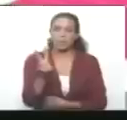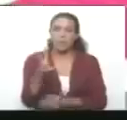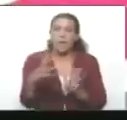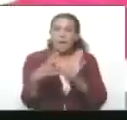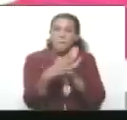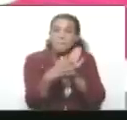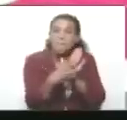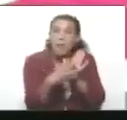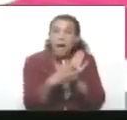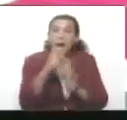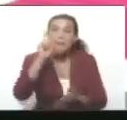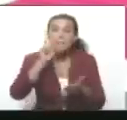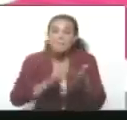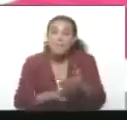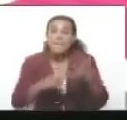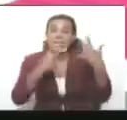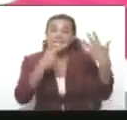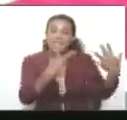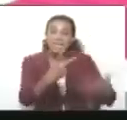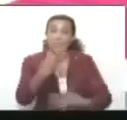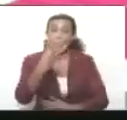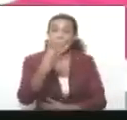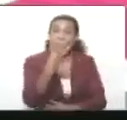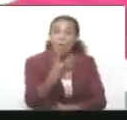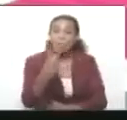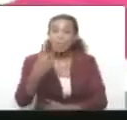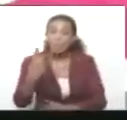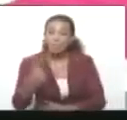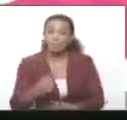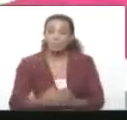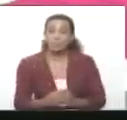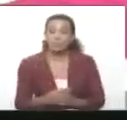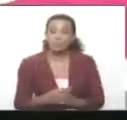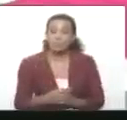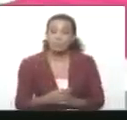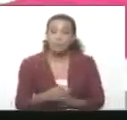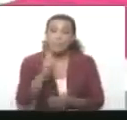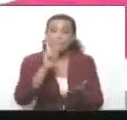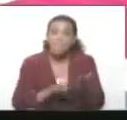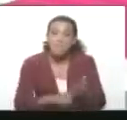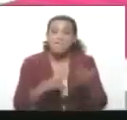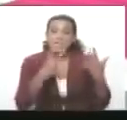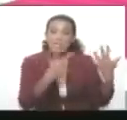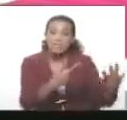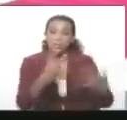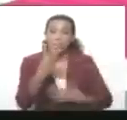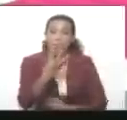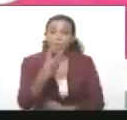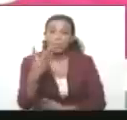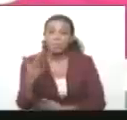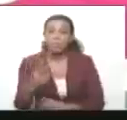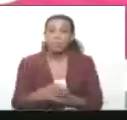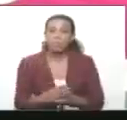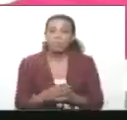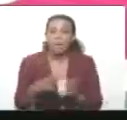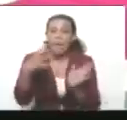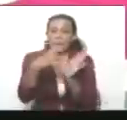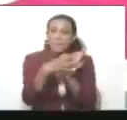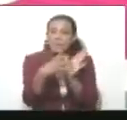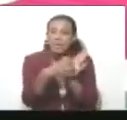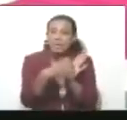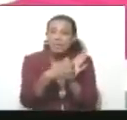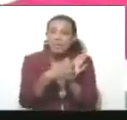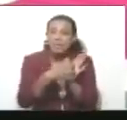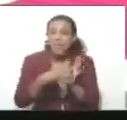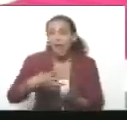de mil setecientos cuarenta y dos del virreinato de Santa Fe y la capitanía general de